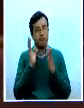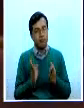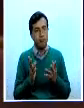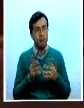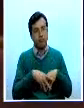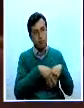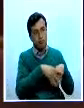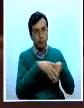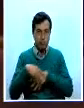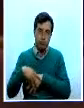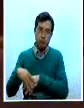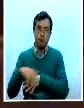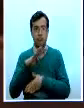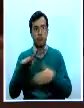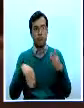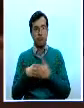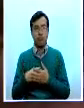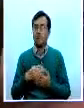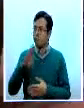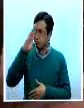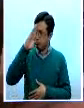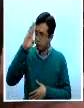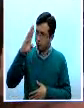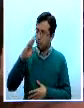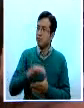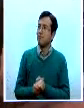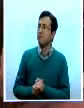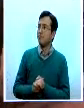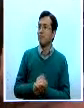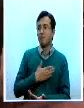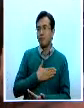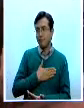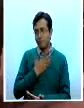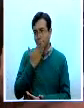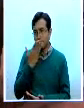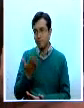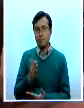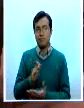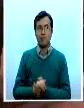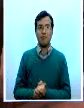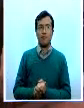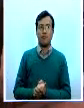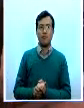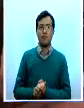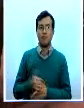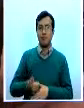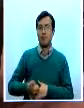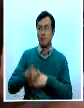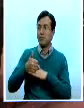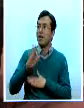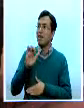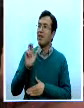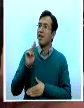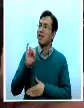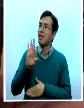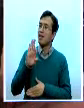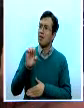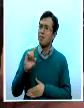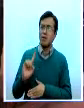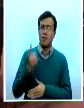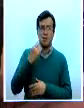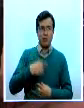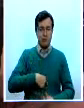estar a lo mejor en la otra plaza cupcake como le decimos de cariño muchas gracias por acompañarnos parece solamente una primera